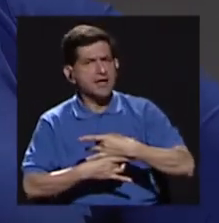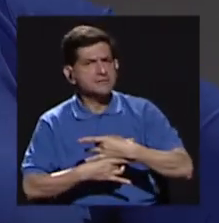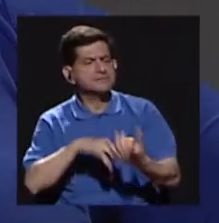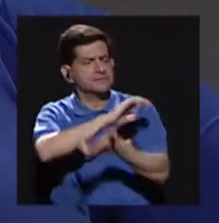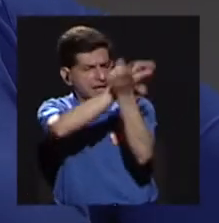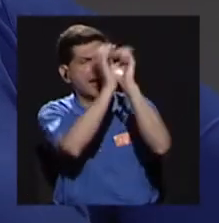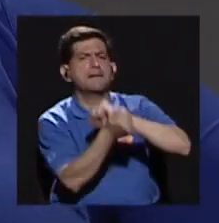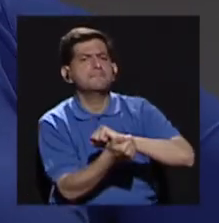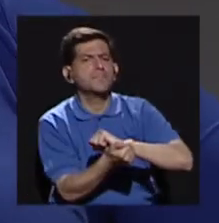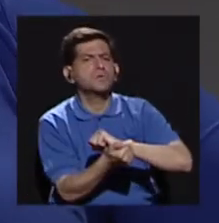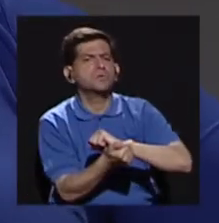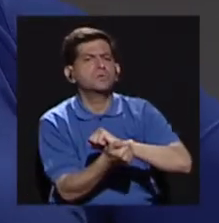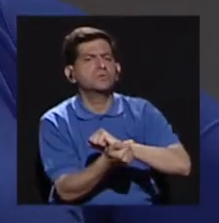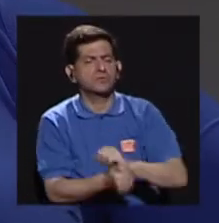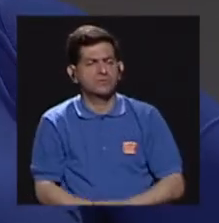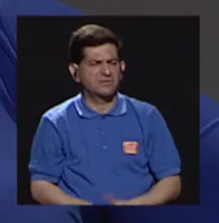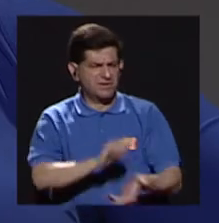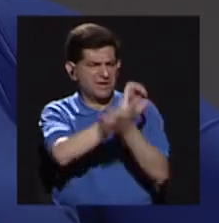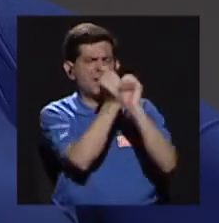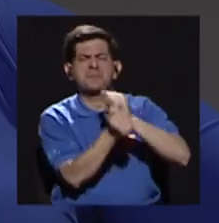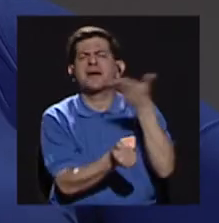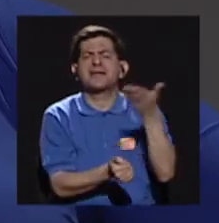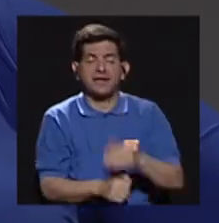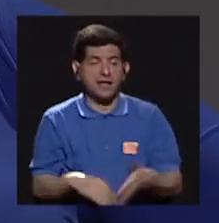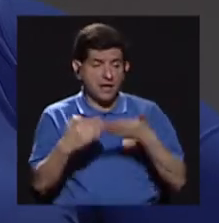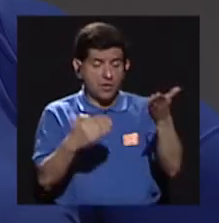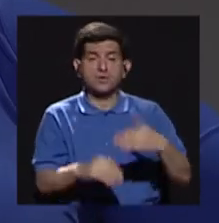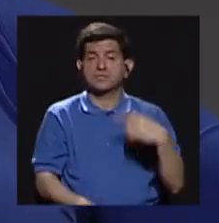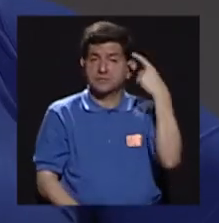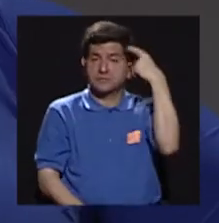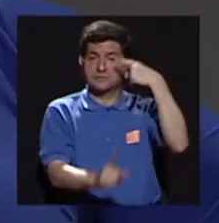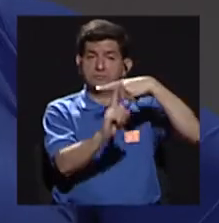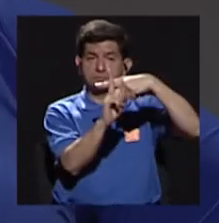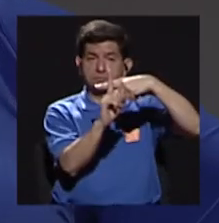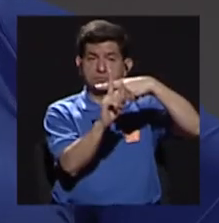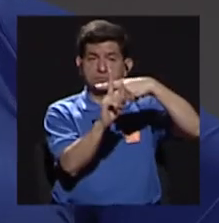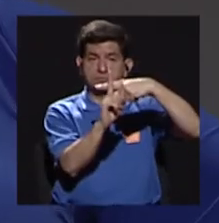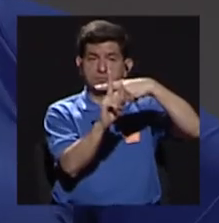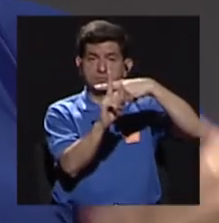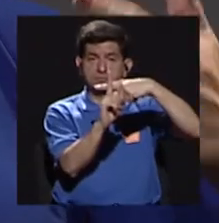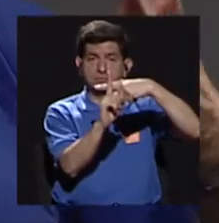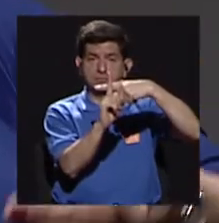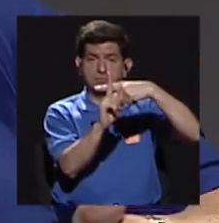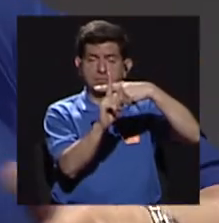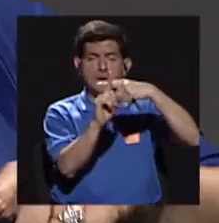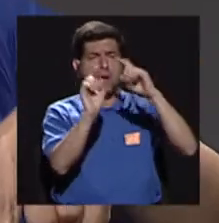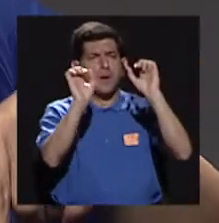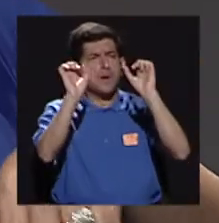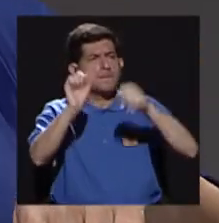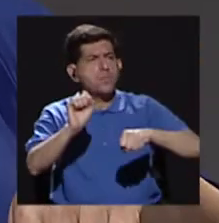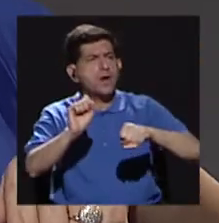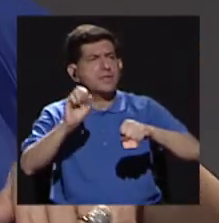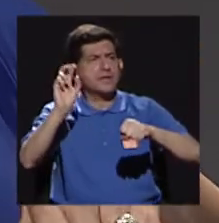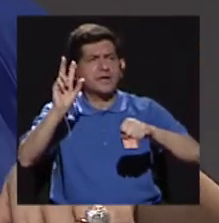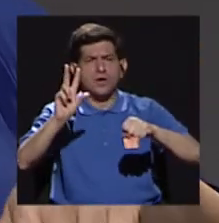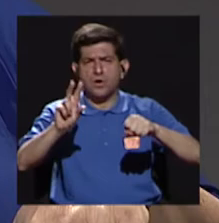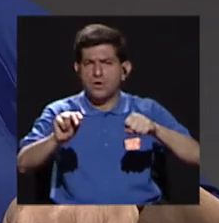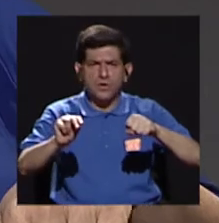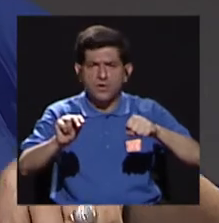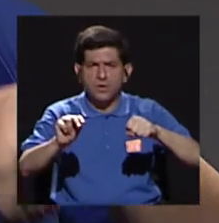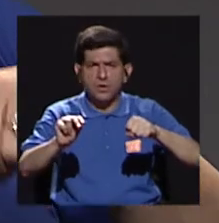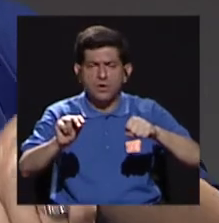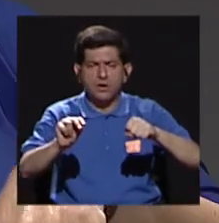cambiar y de cambiar cosas para bien si lo puede hacer o no puede hacer va a depender